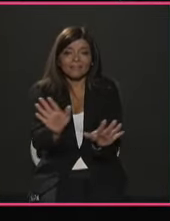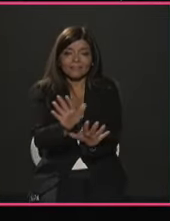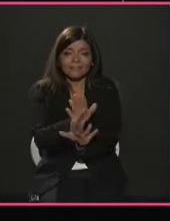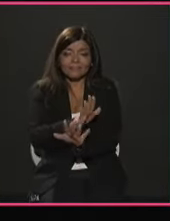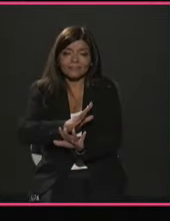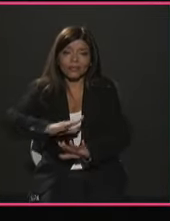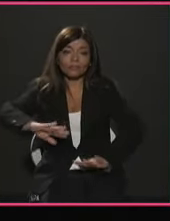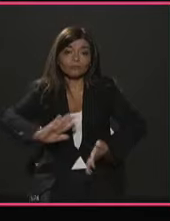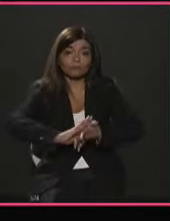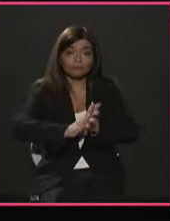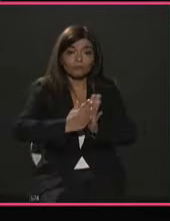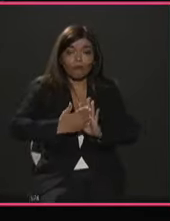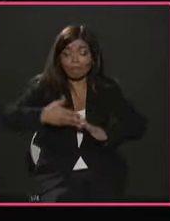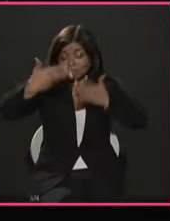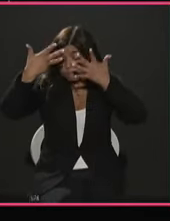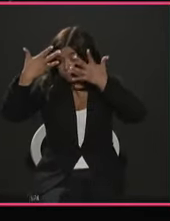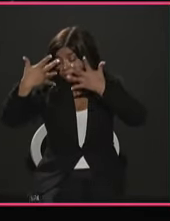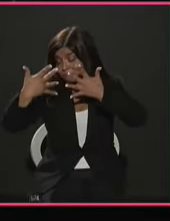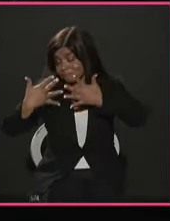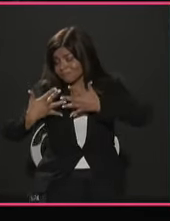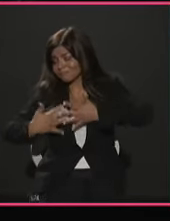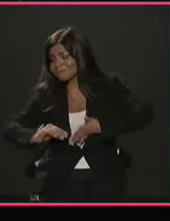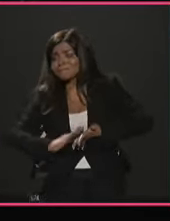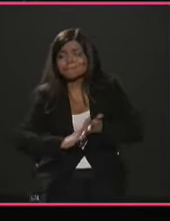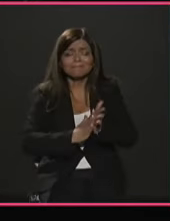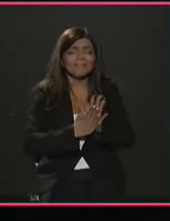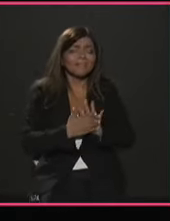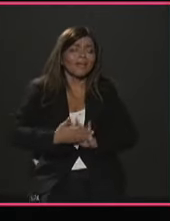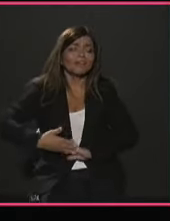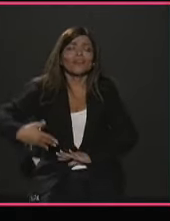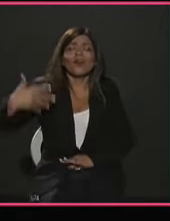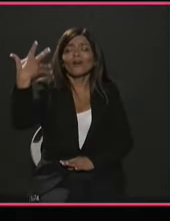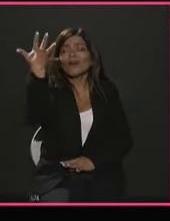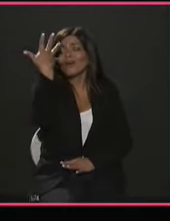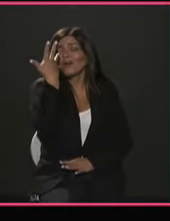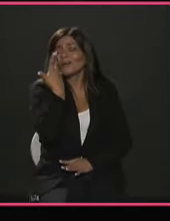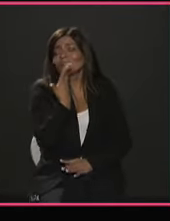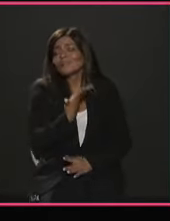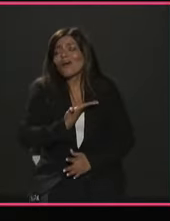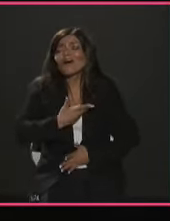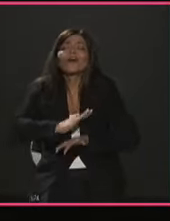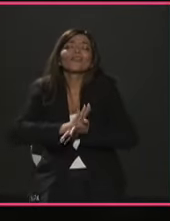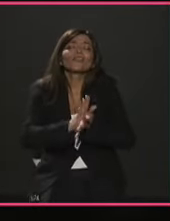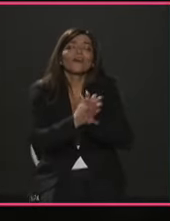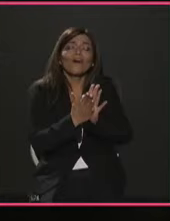todo tengo todo todo todo